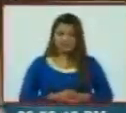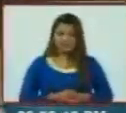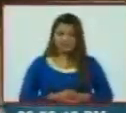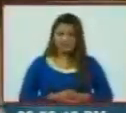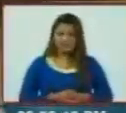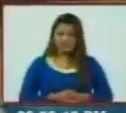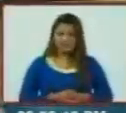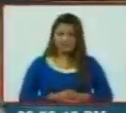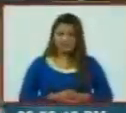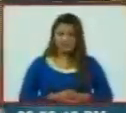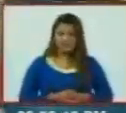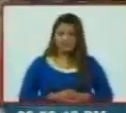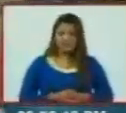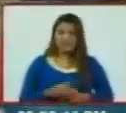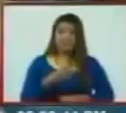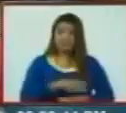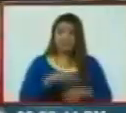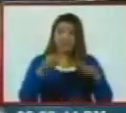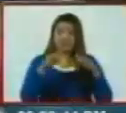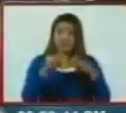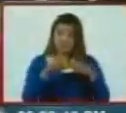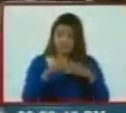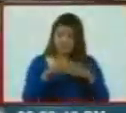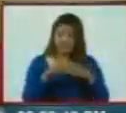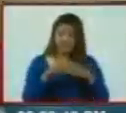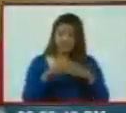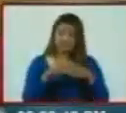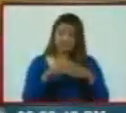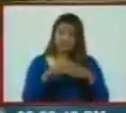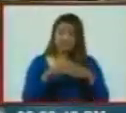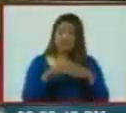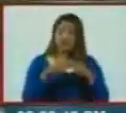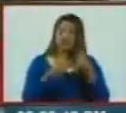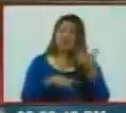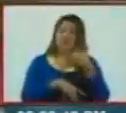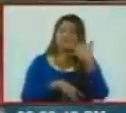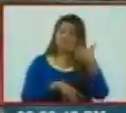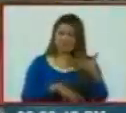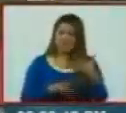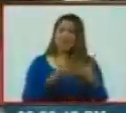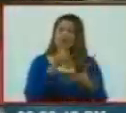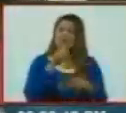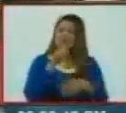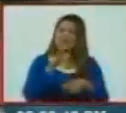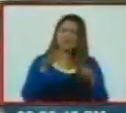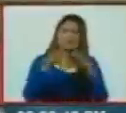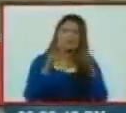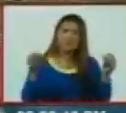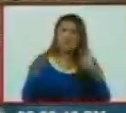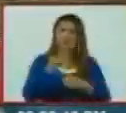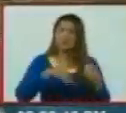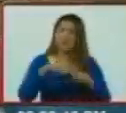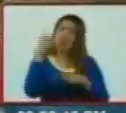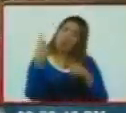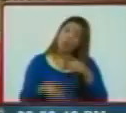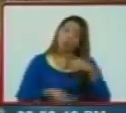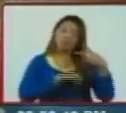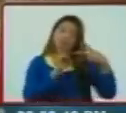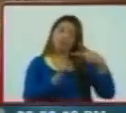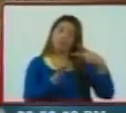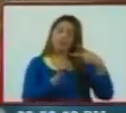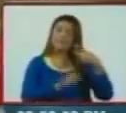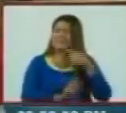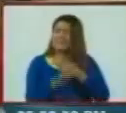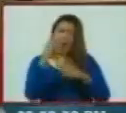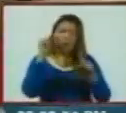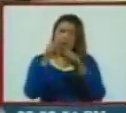El general de brigada Manuel Quevedo, comandante del Core número 5, informó que estas acciones violentas se encuentran en otra fase que tiene como principal